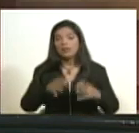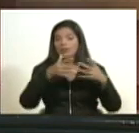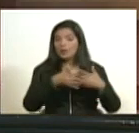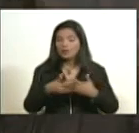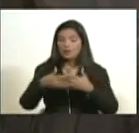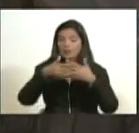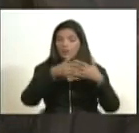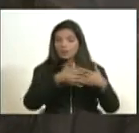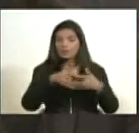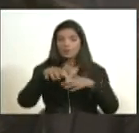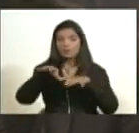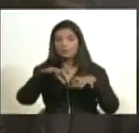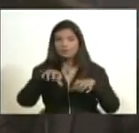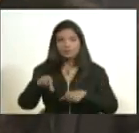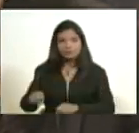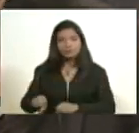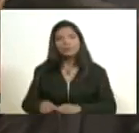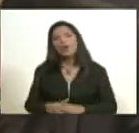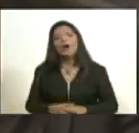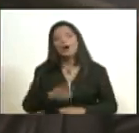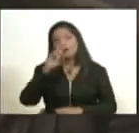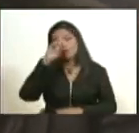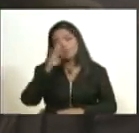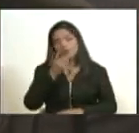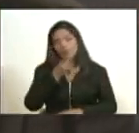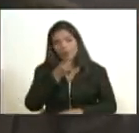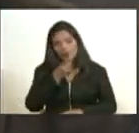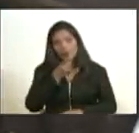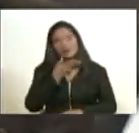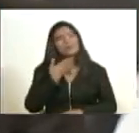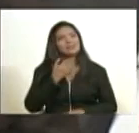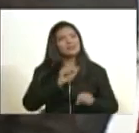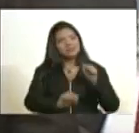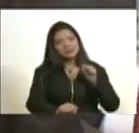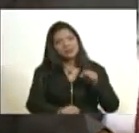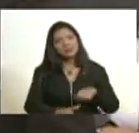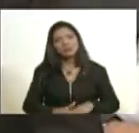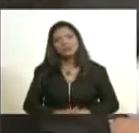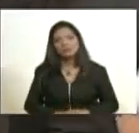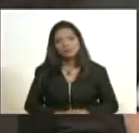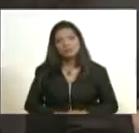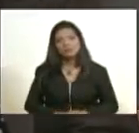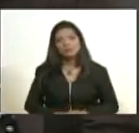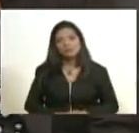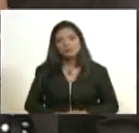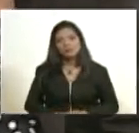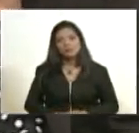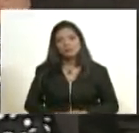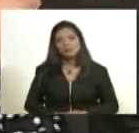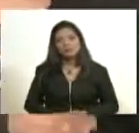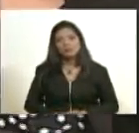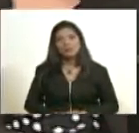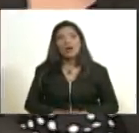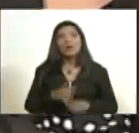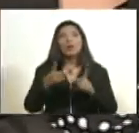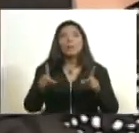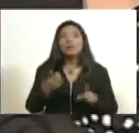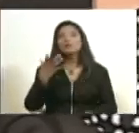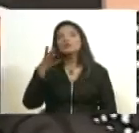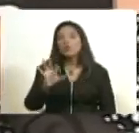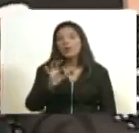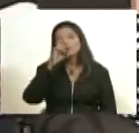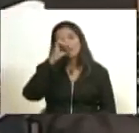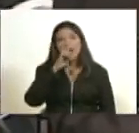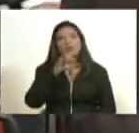estadounidense a República Dominicana, lo rechazó. Se estaban cumpliendo 50 años de la invasión,